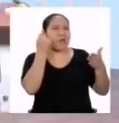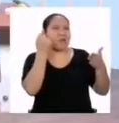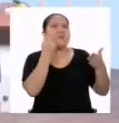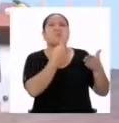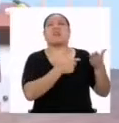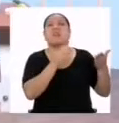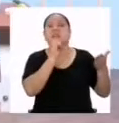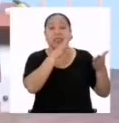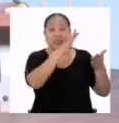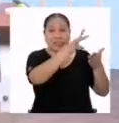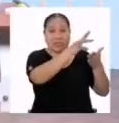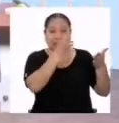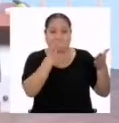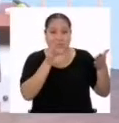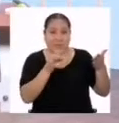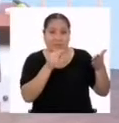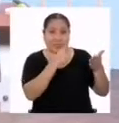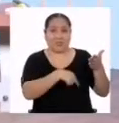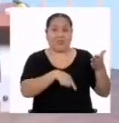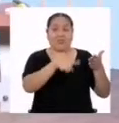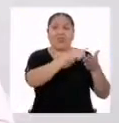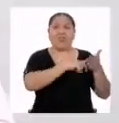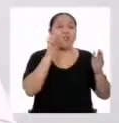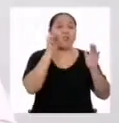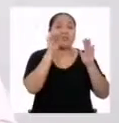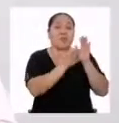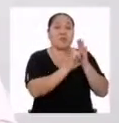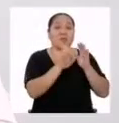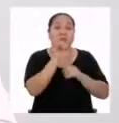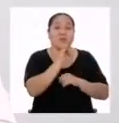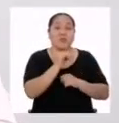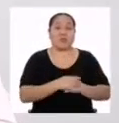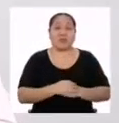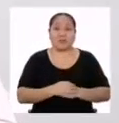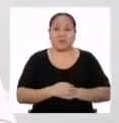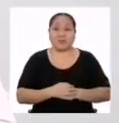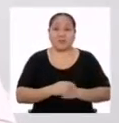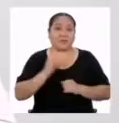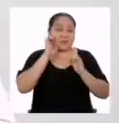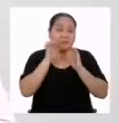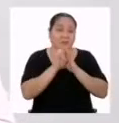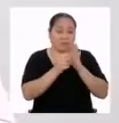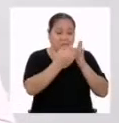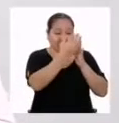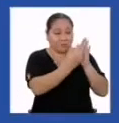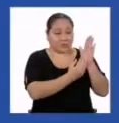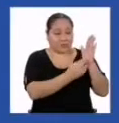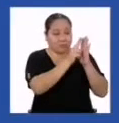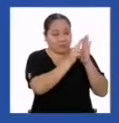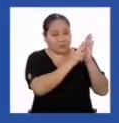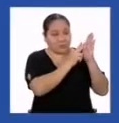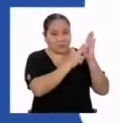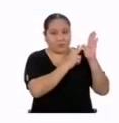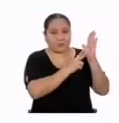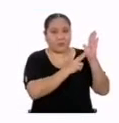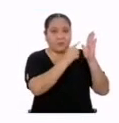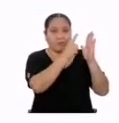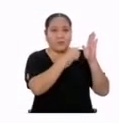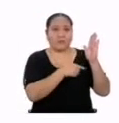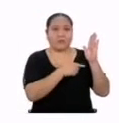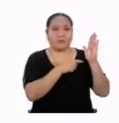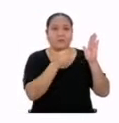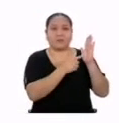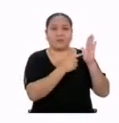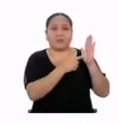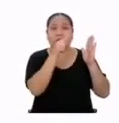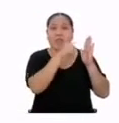los ejemplos estén al mismo nivel de generalidad. Por ejemplo, si nos encontramos con un texto que dice, mientras que